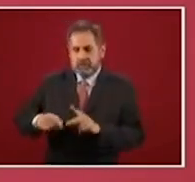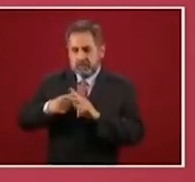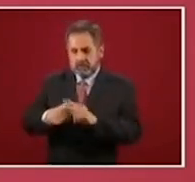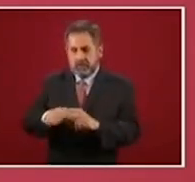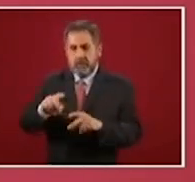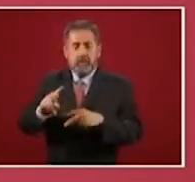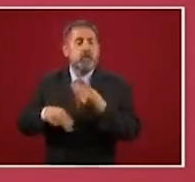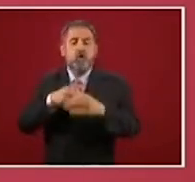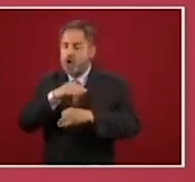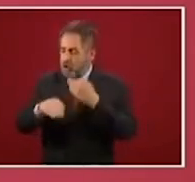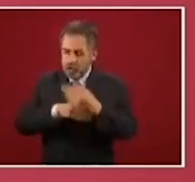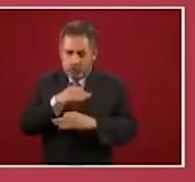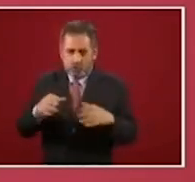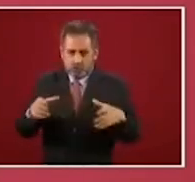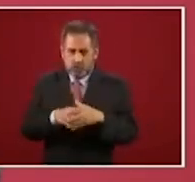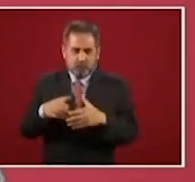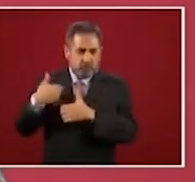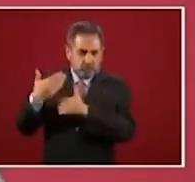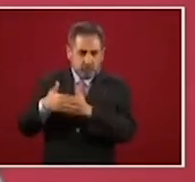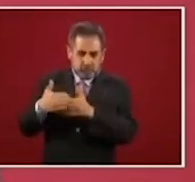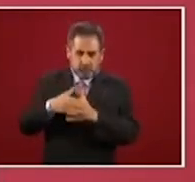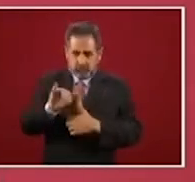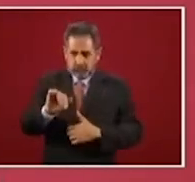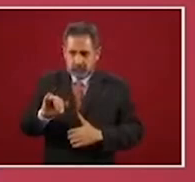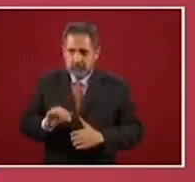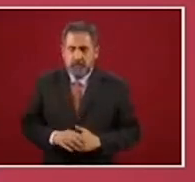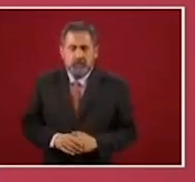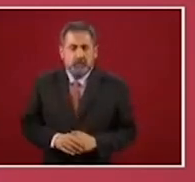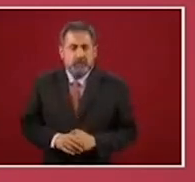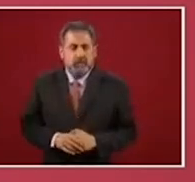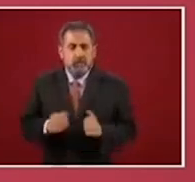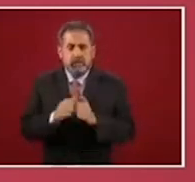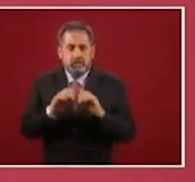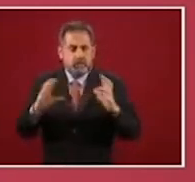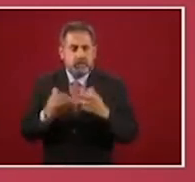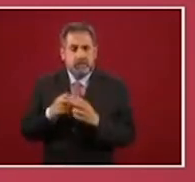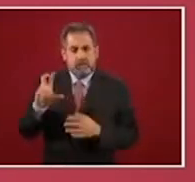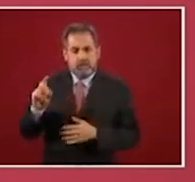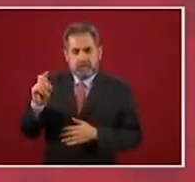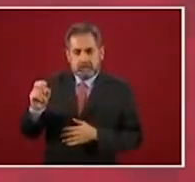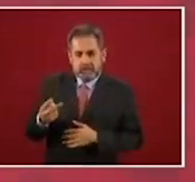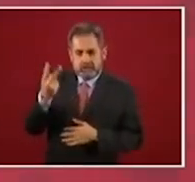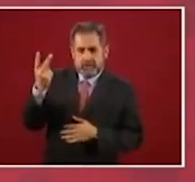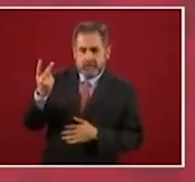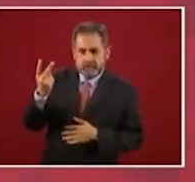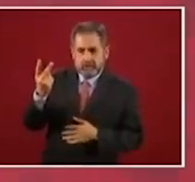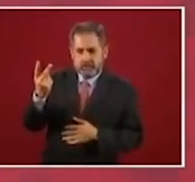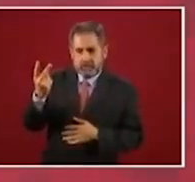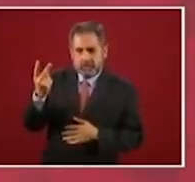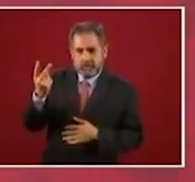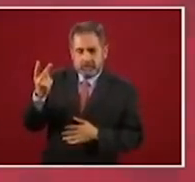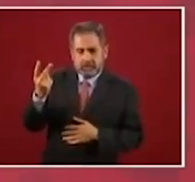va a ser con todos, o sea, con los 32,